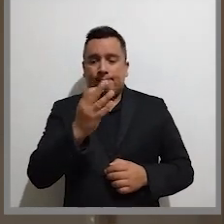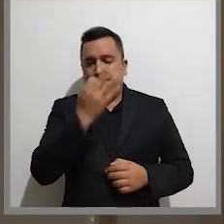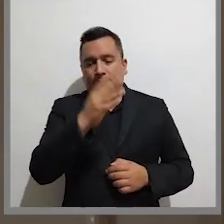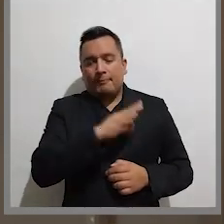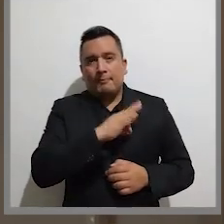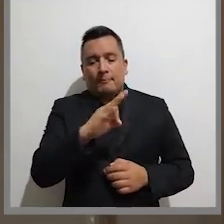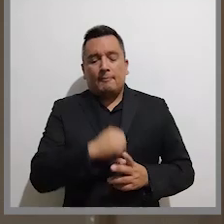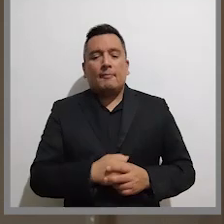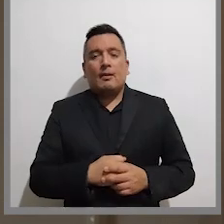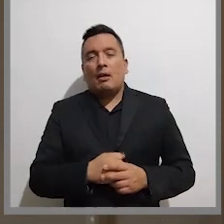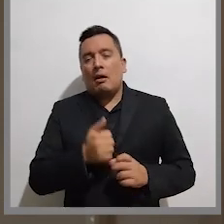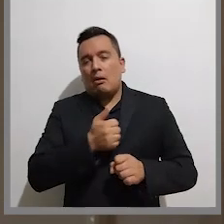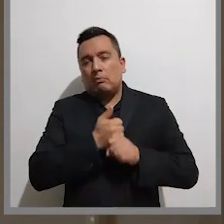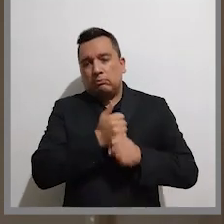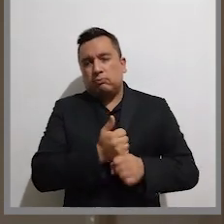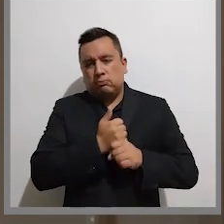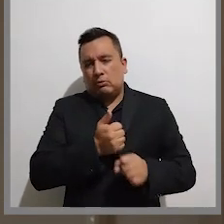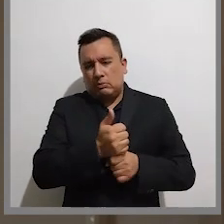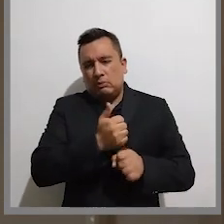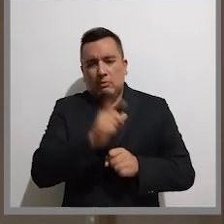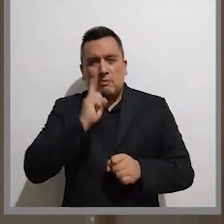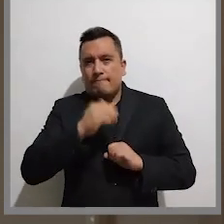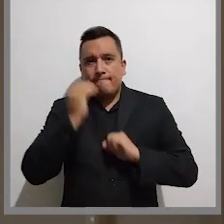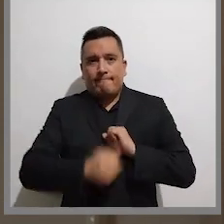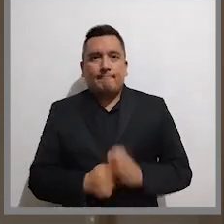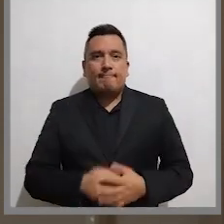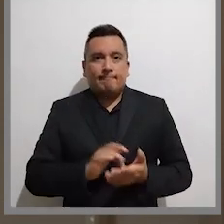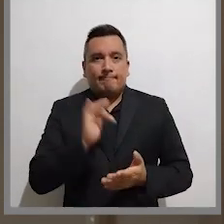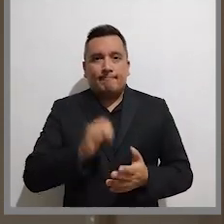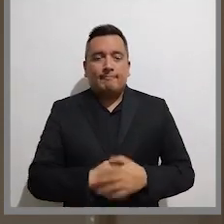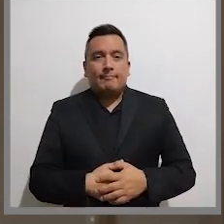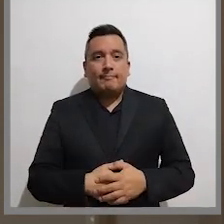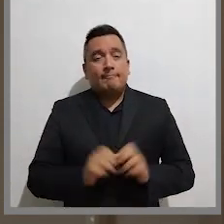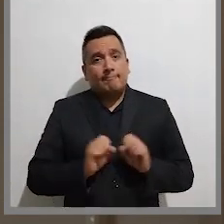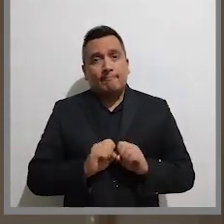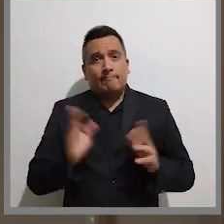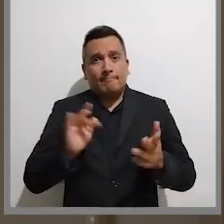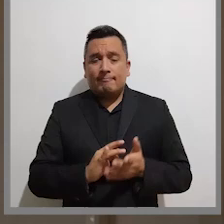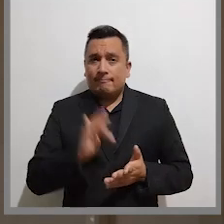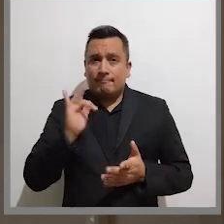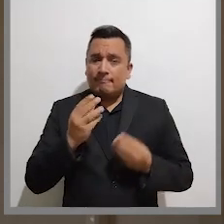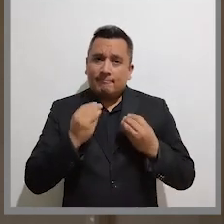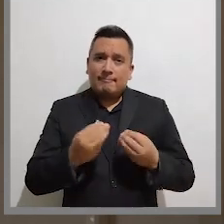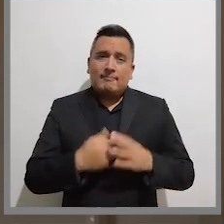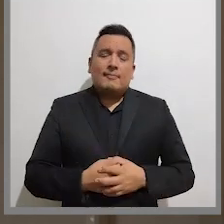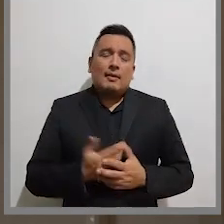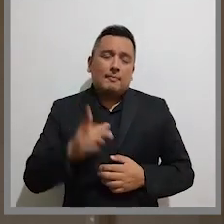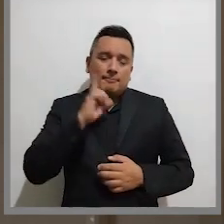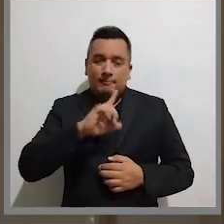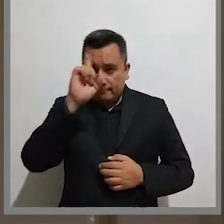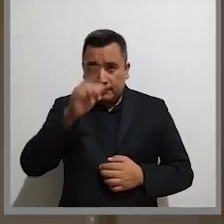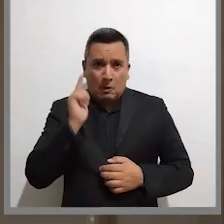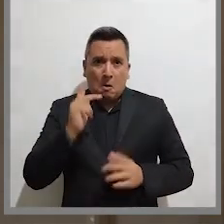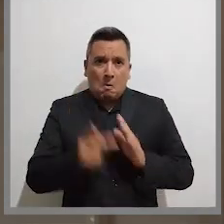cercano podamos erradicar todo tipo de violencia contra las mujeres. Muchas gracias. Claro que sí, mil gracias. Gracias a la consejera,